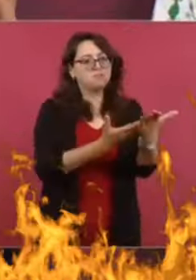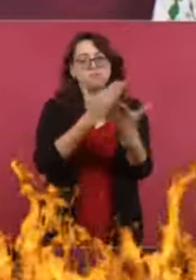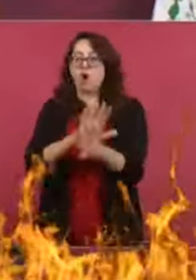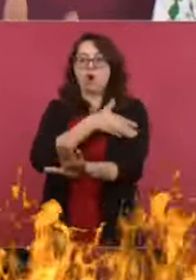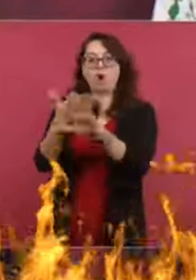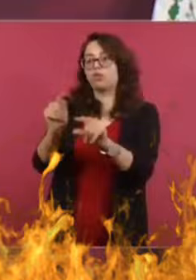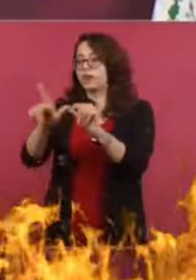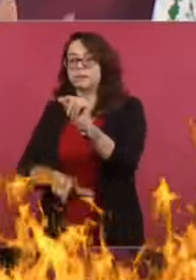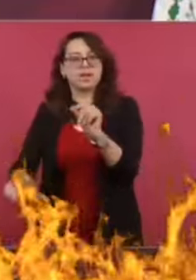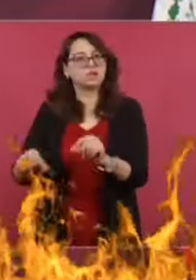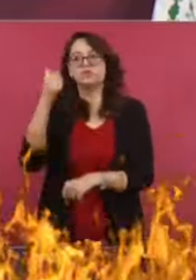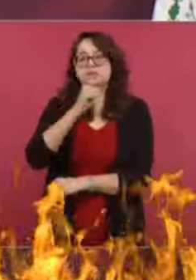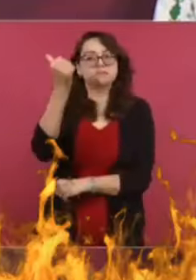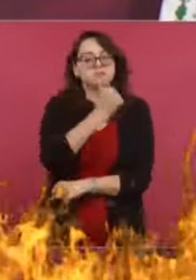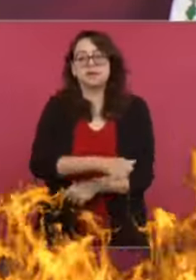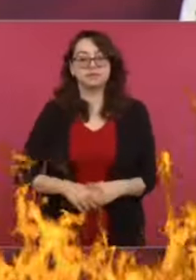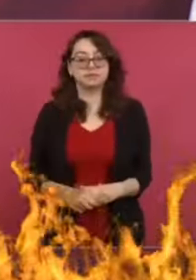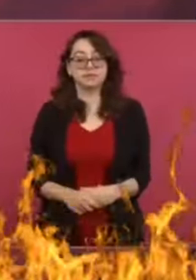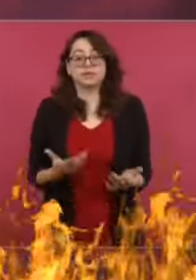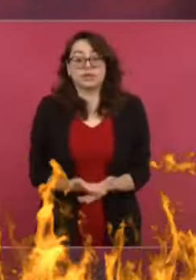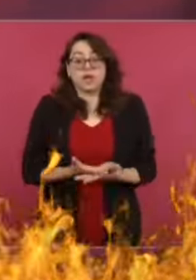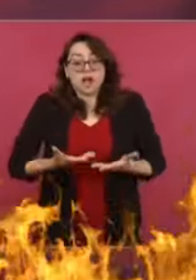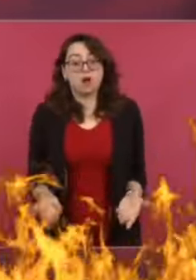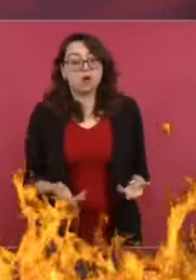Entonces ahora, si el Poder Judicial